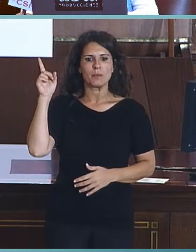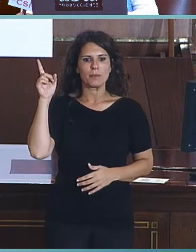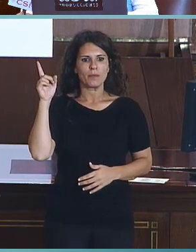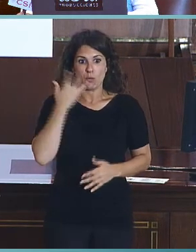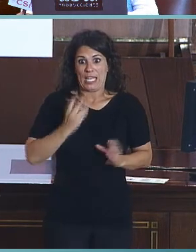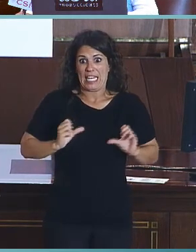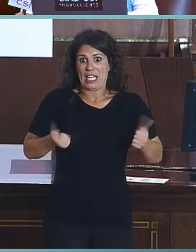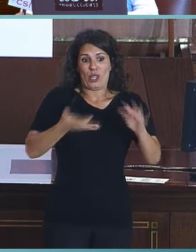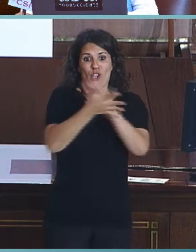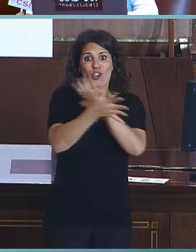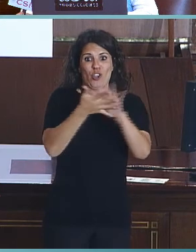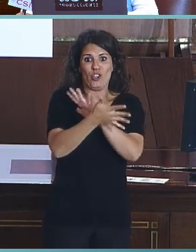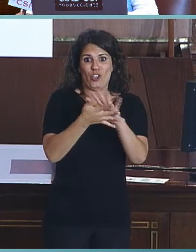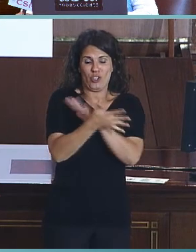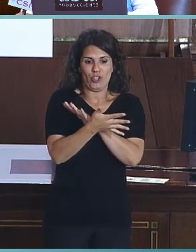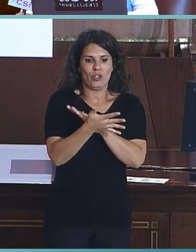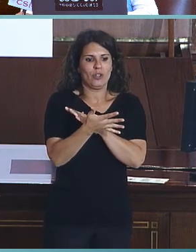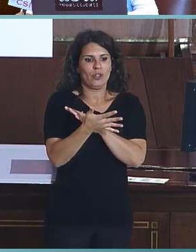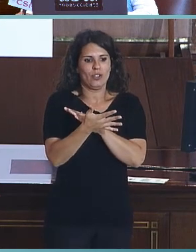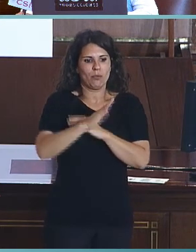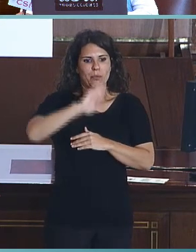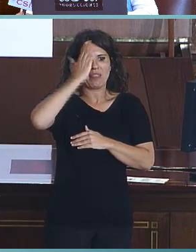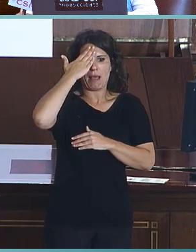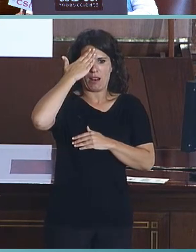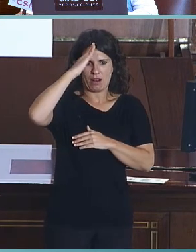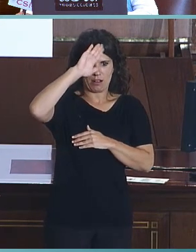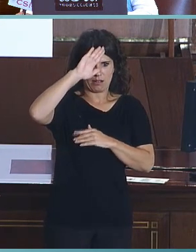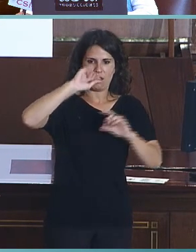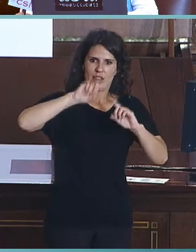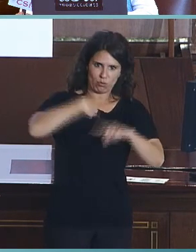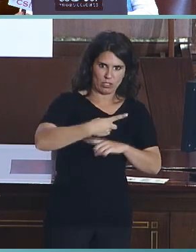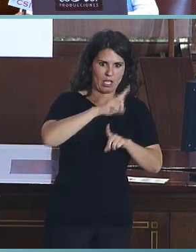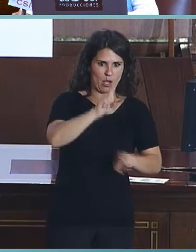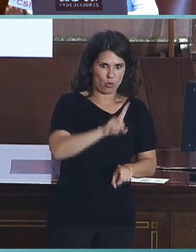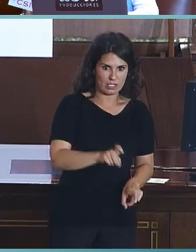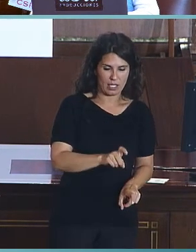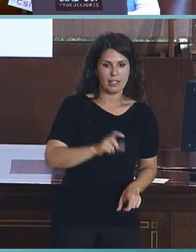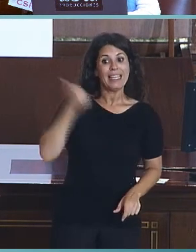puso en los mensajes que envié